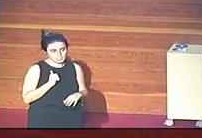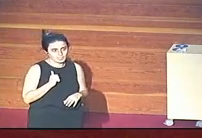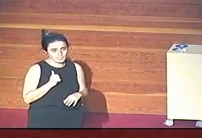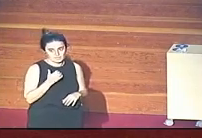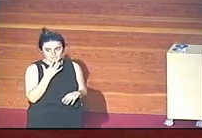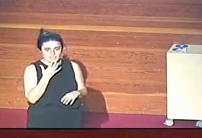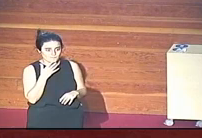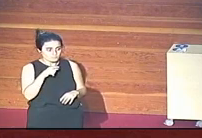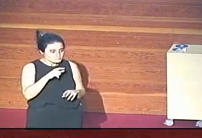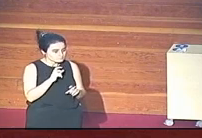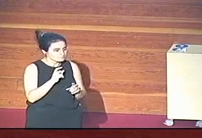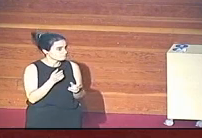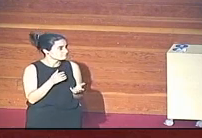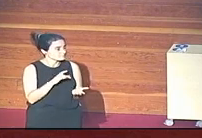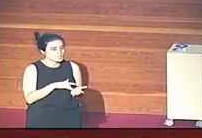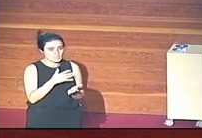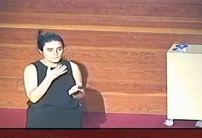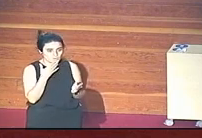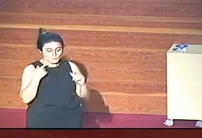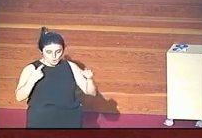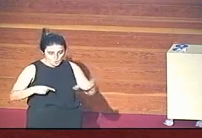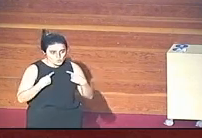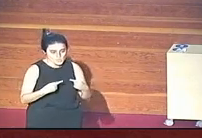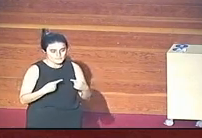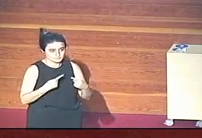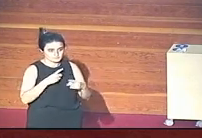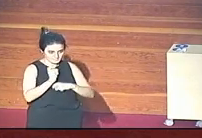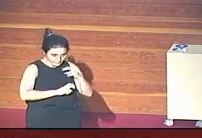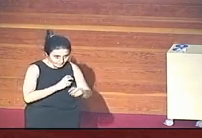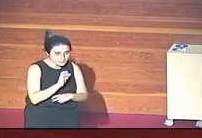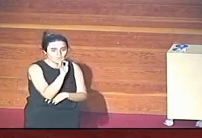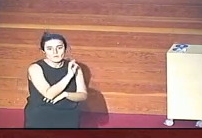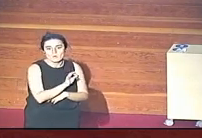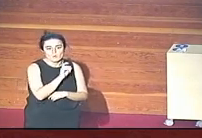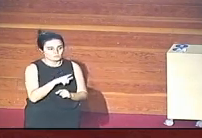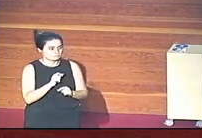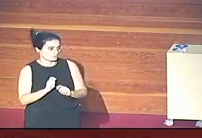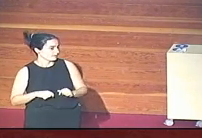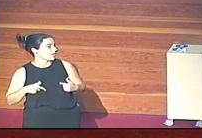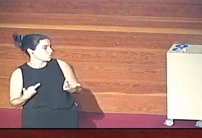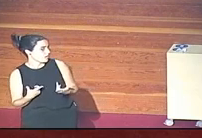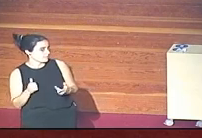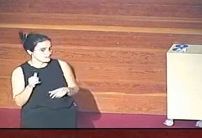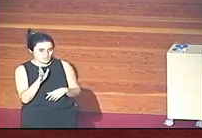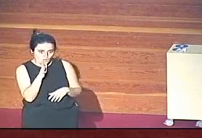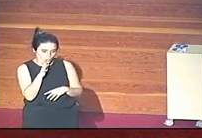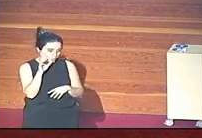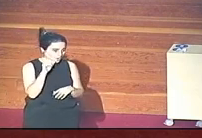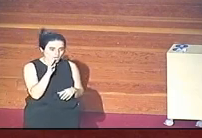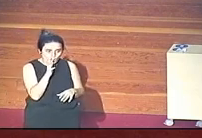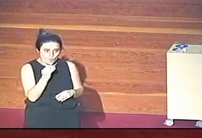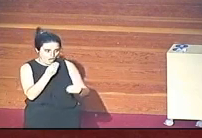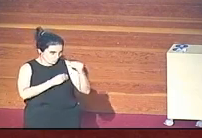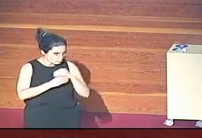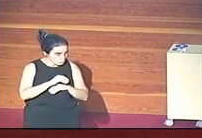ejemplo con reciclado de neumáticos o es un césped natural que ha habido que regar con un consumo de agua o